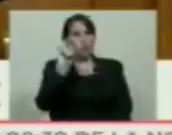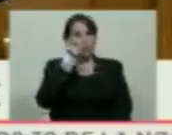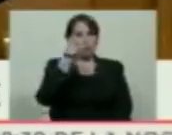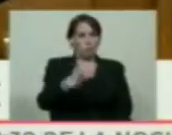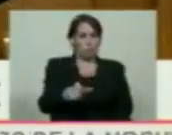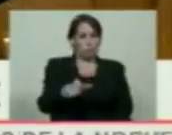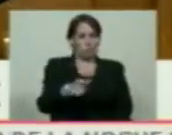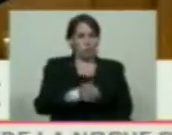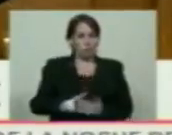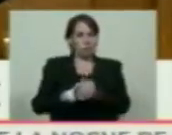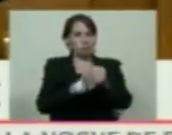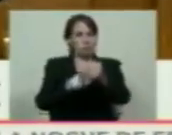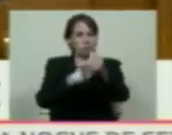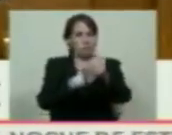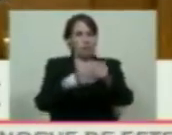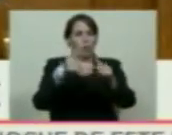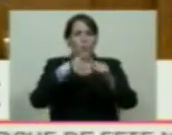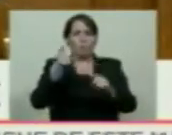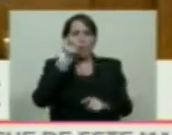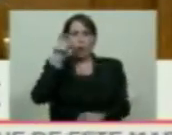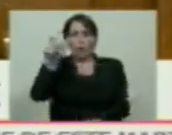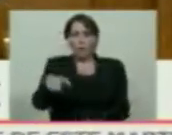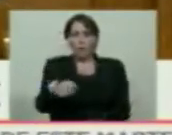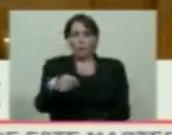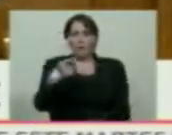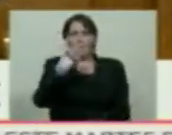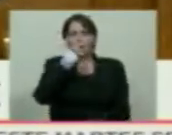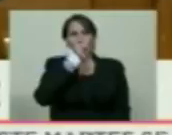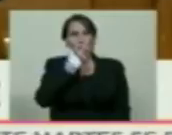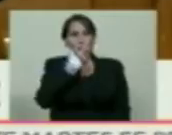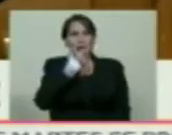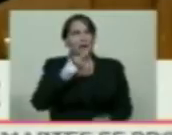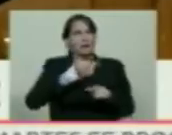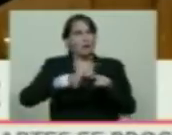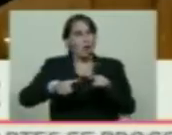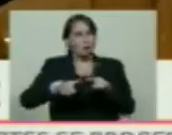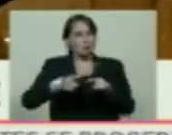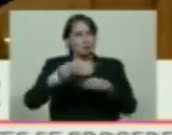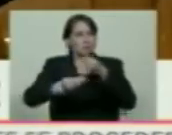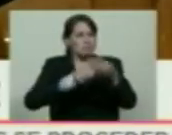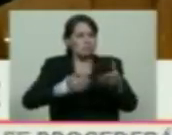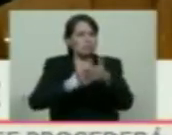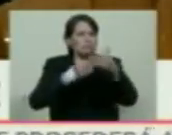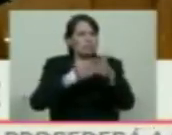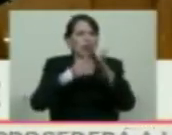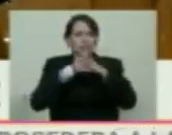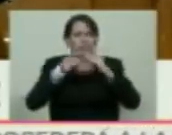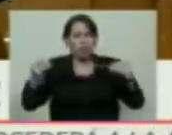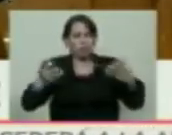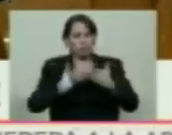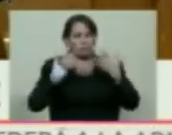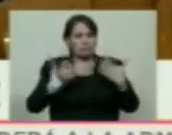guiados por el impertérrito general Páez, de propósito deliberado han atacado de frente a todo el ejército español de